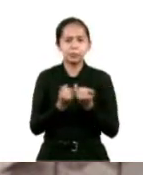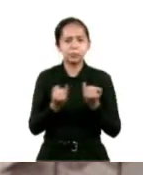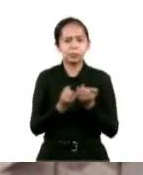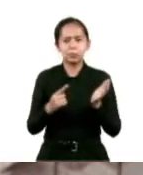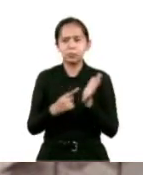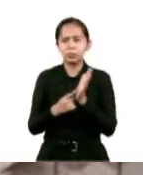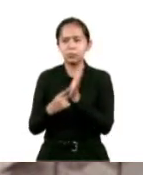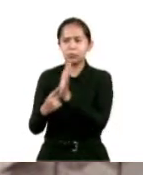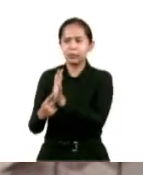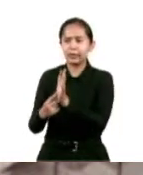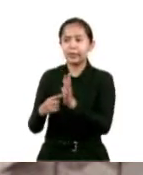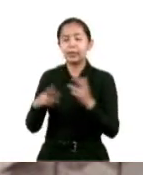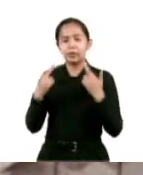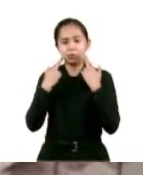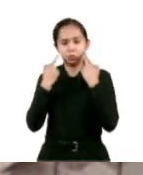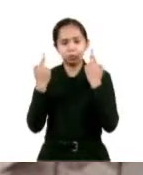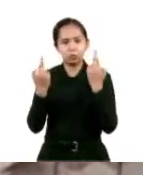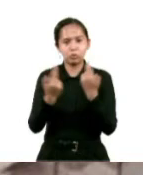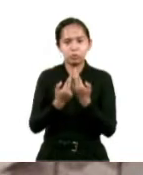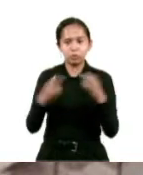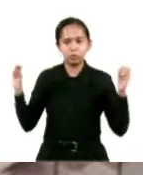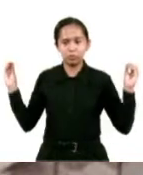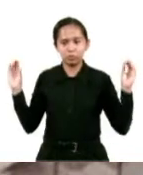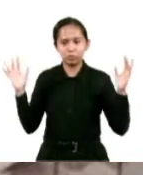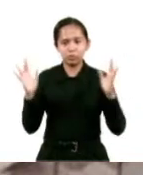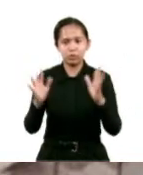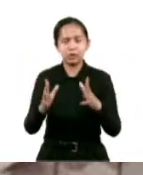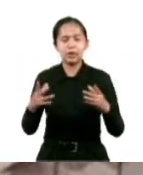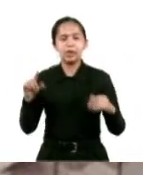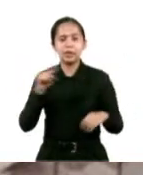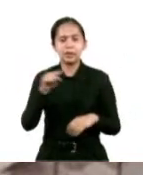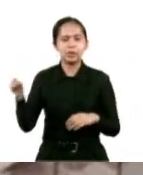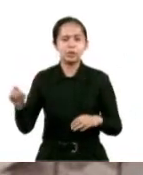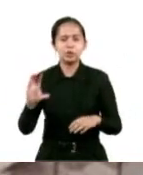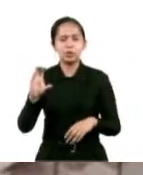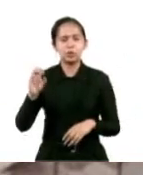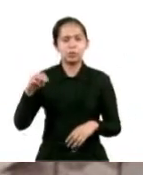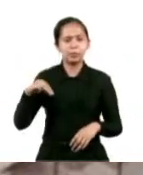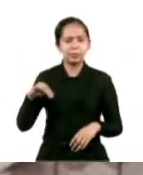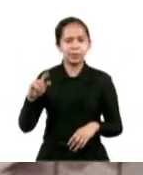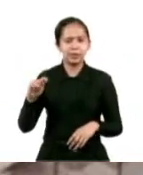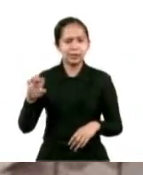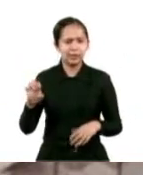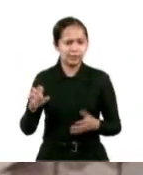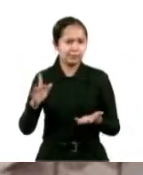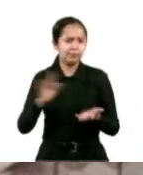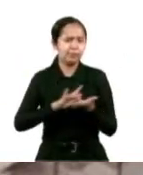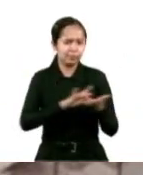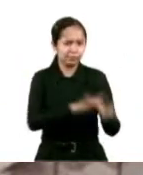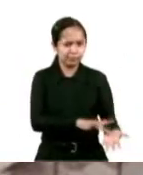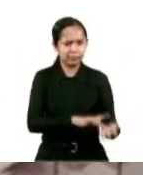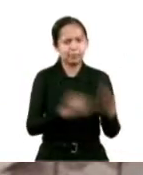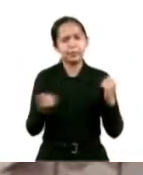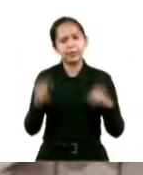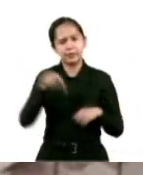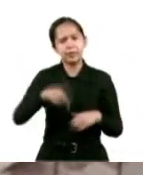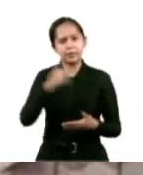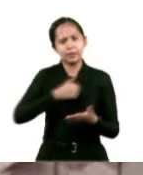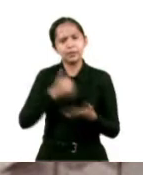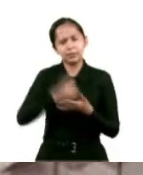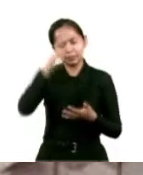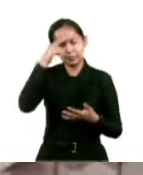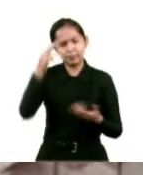en las reuniones presenciales con el Comité de Apoyo del Gobierno de la Ciudad de México. Entre otros